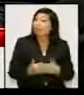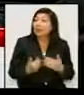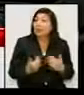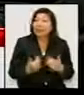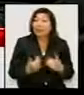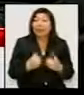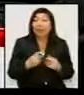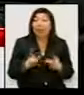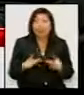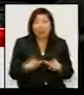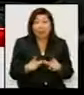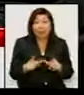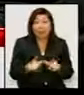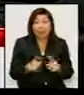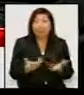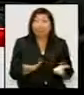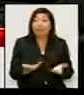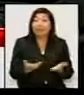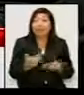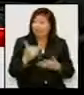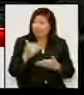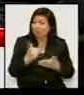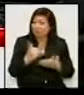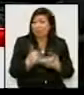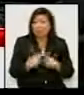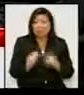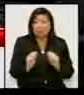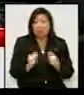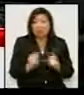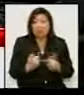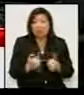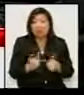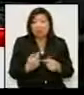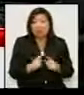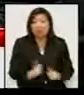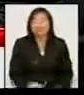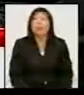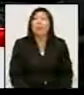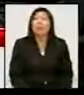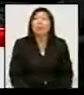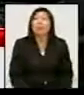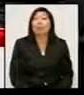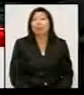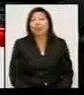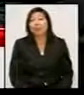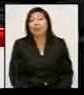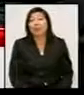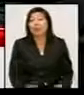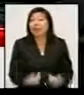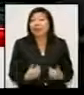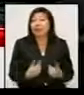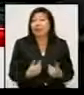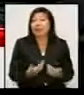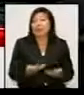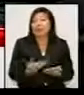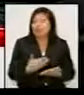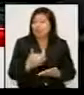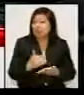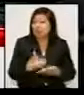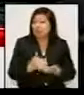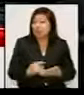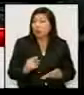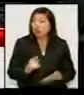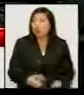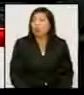tener tu DNI, tienes que tener una serie de requisitos, que está bien porque de alguna forma se tiene que tener data de los